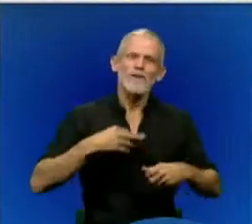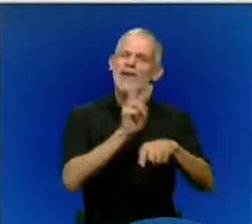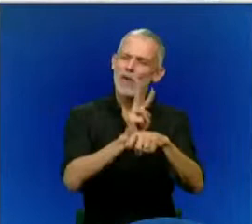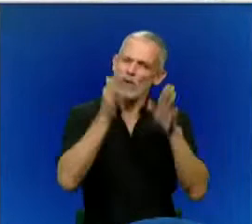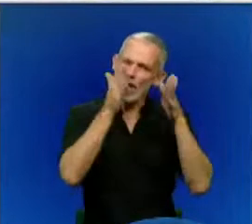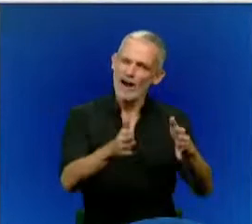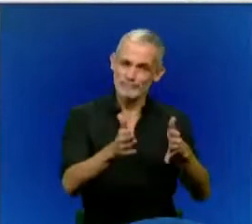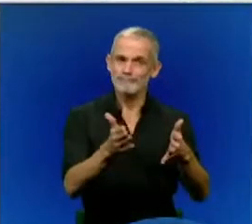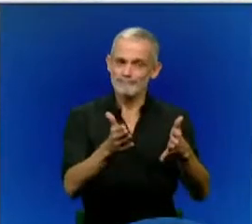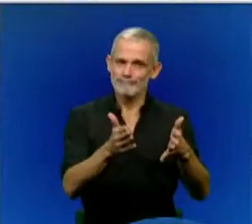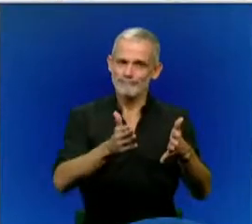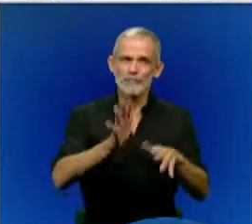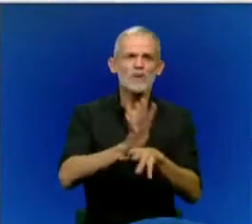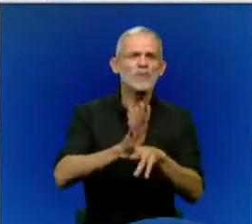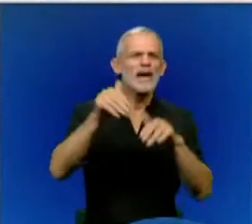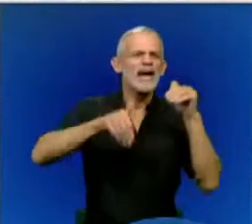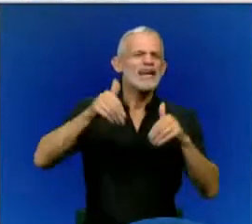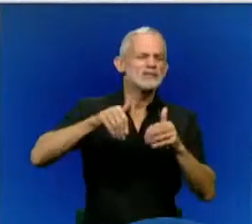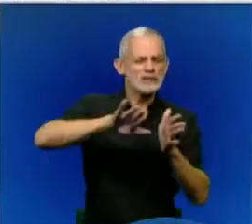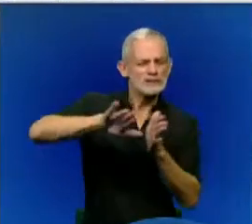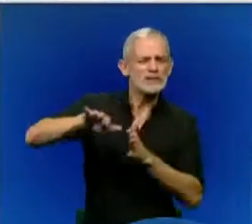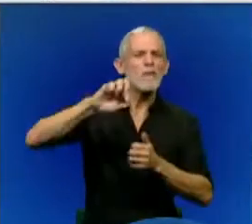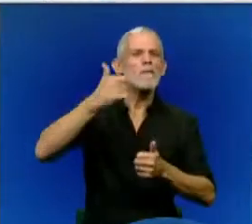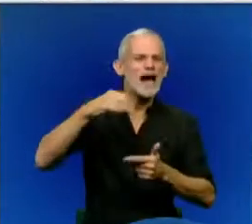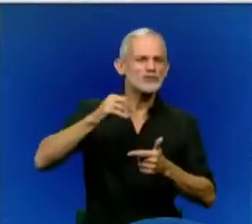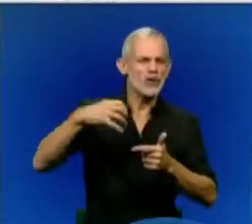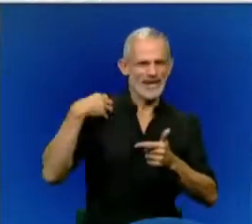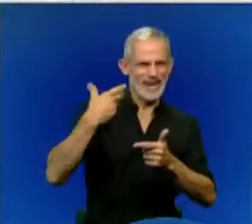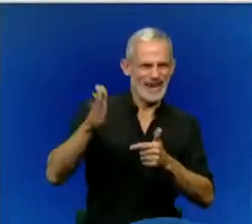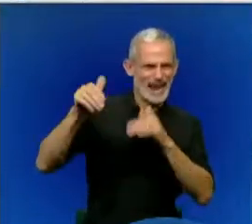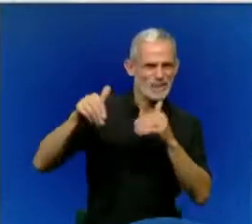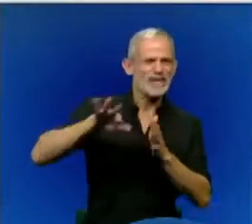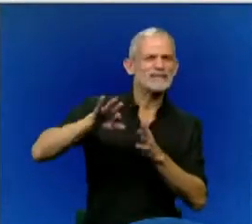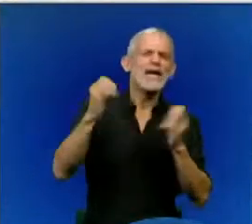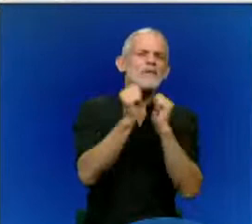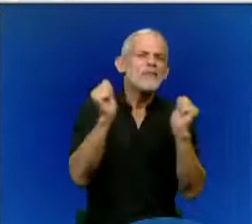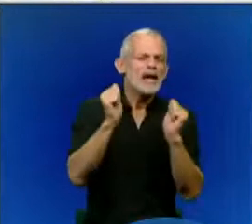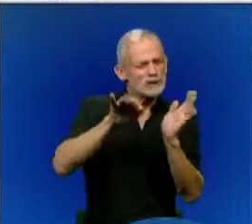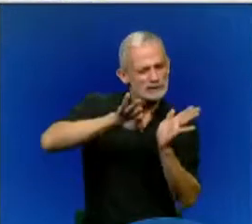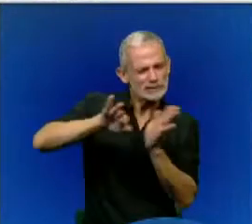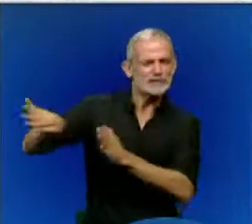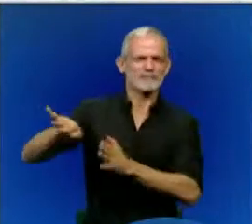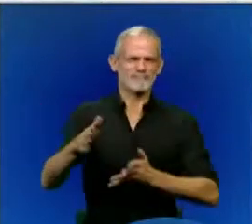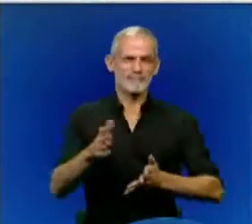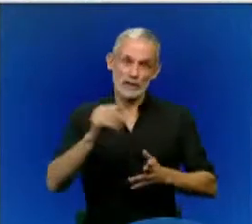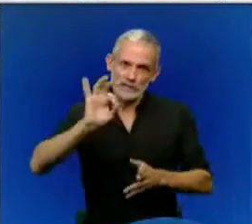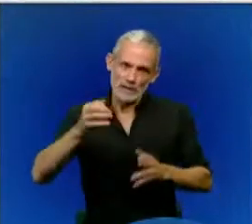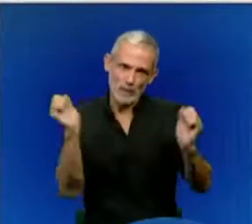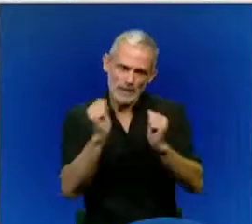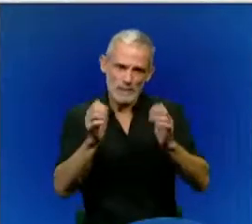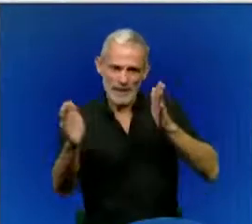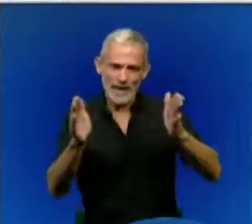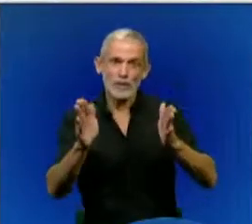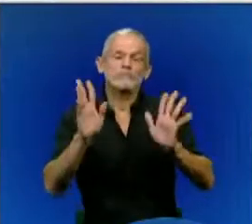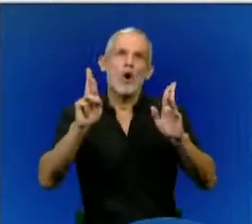significa alejar las elecciones, las PASO y las generales del invierno. Sabemos que el invierno, esperemos que no,